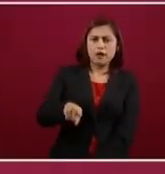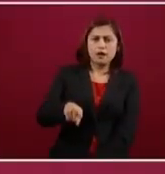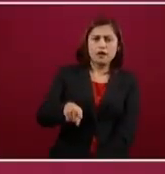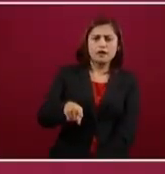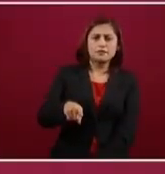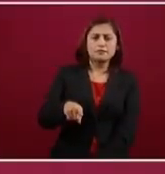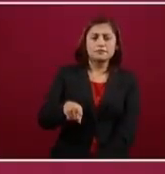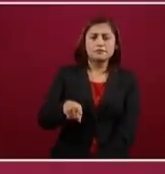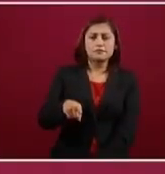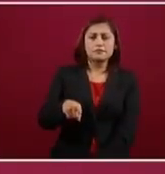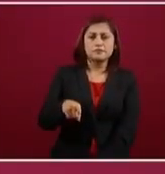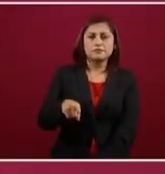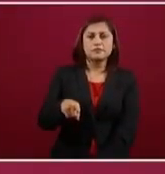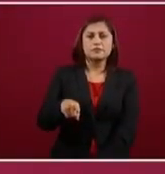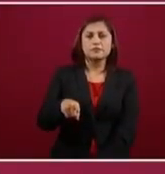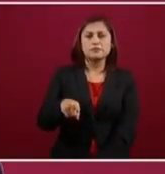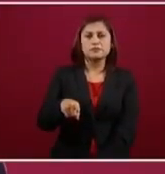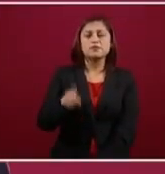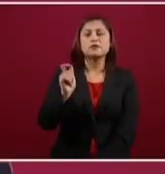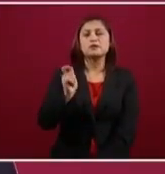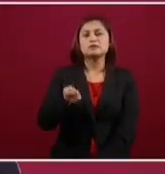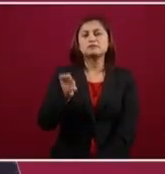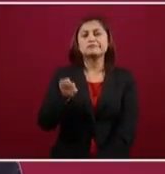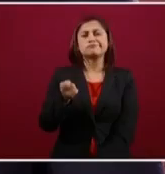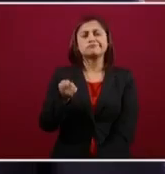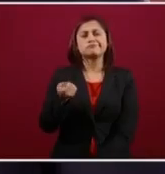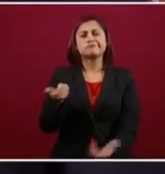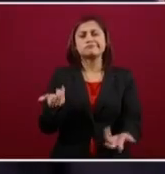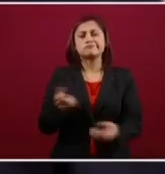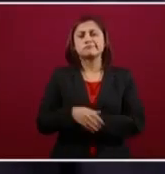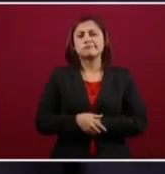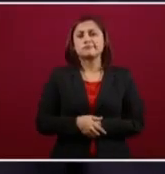de que se